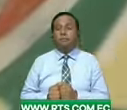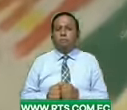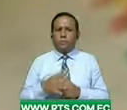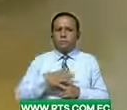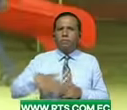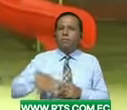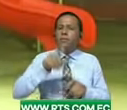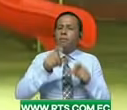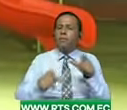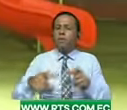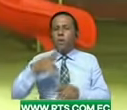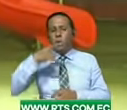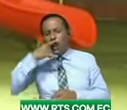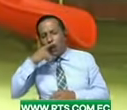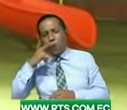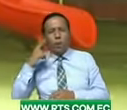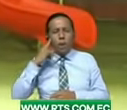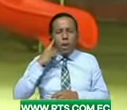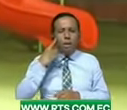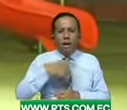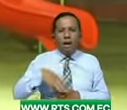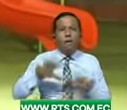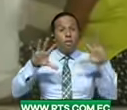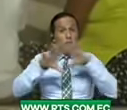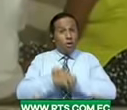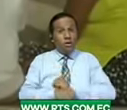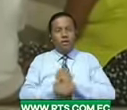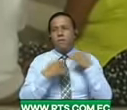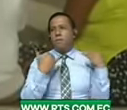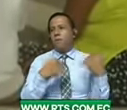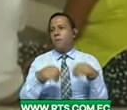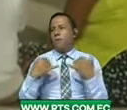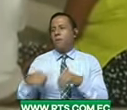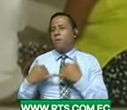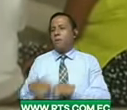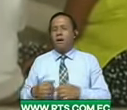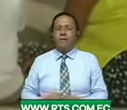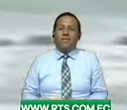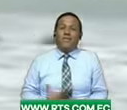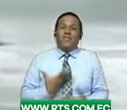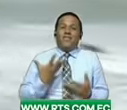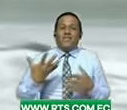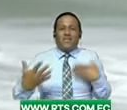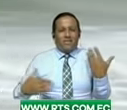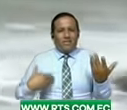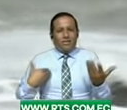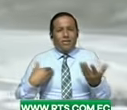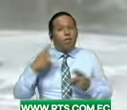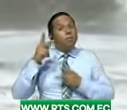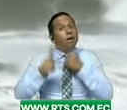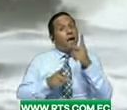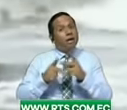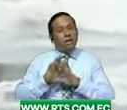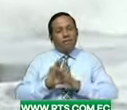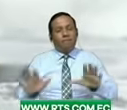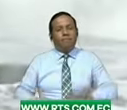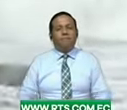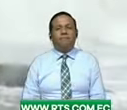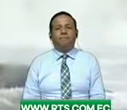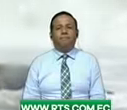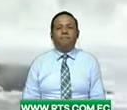adrenalina, los niños estiraban la noche, colgados de su felicidad. En playas, con cámara de Javier